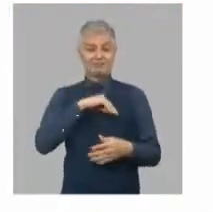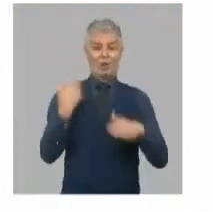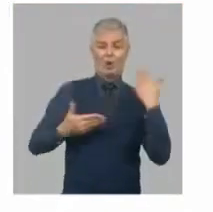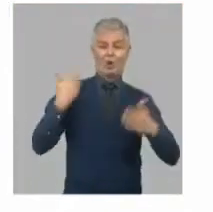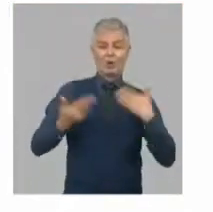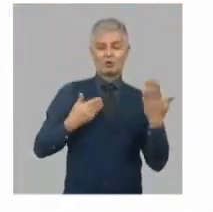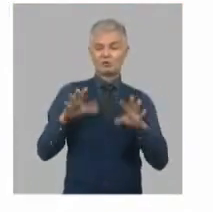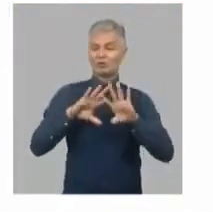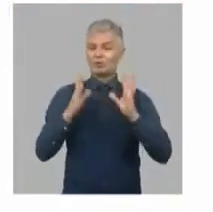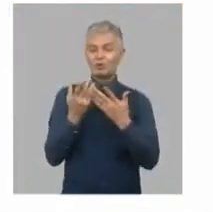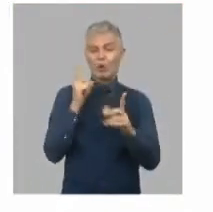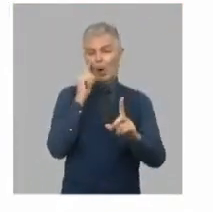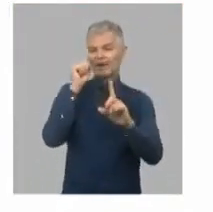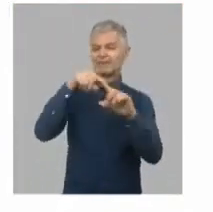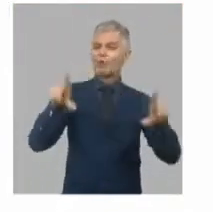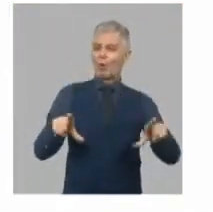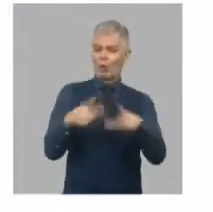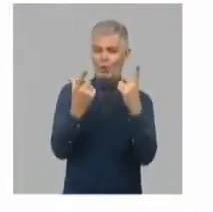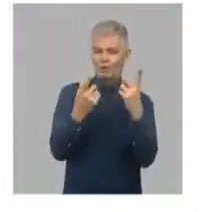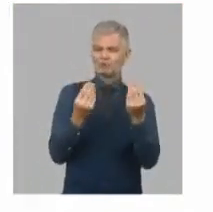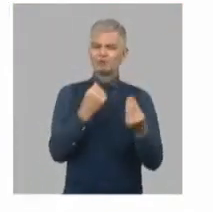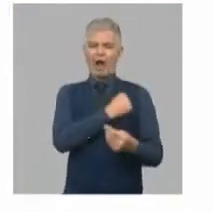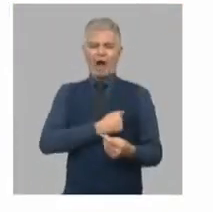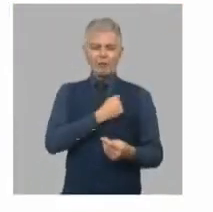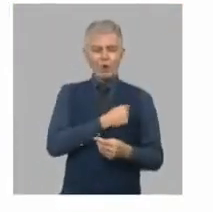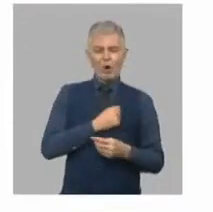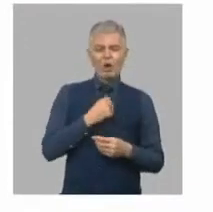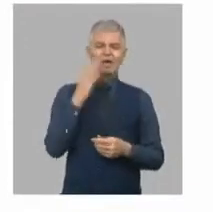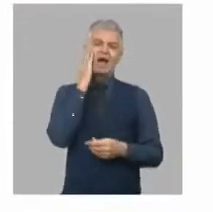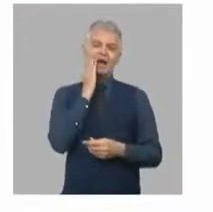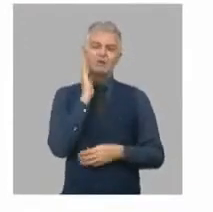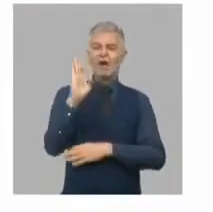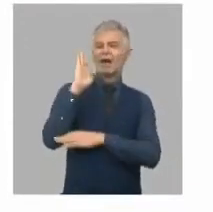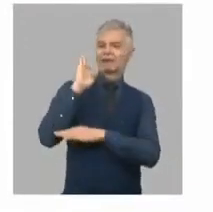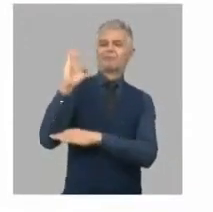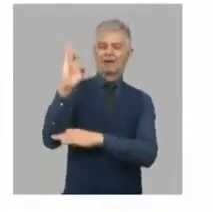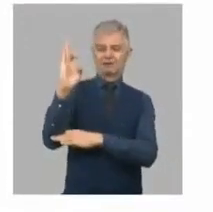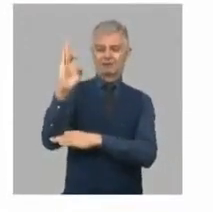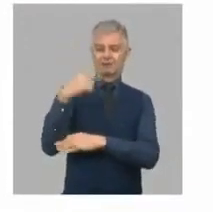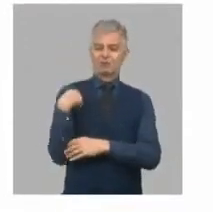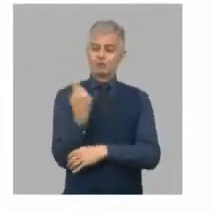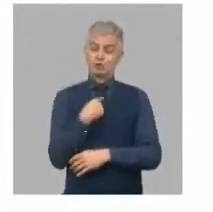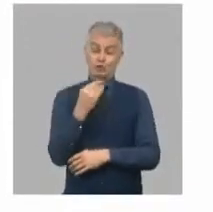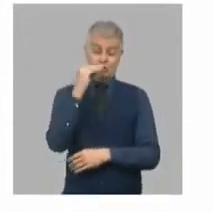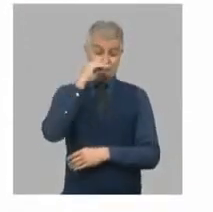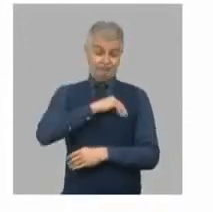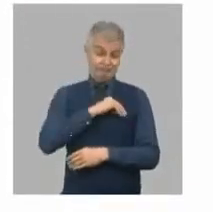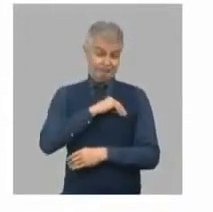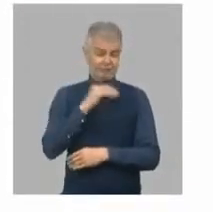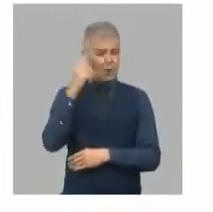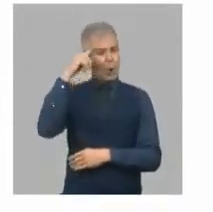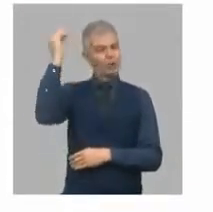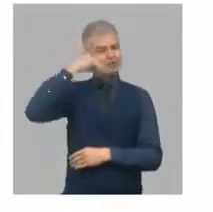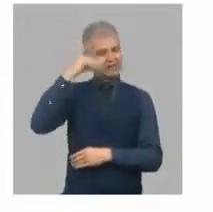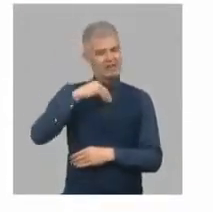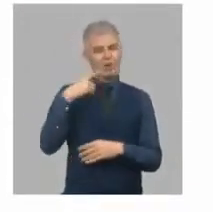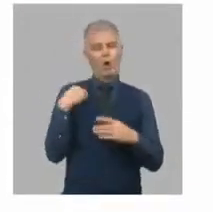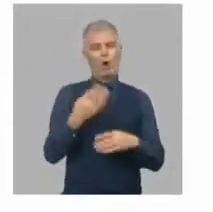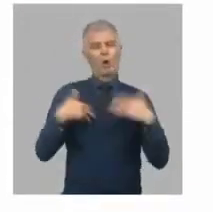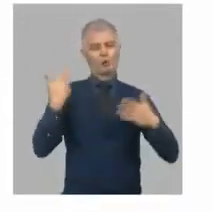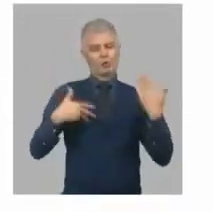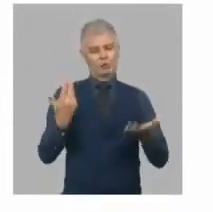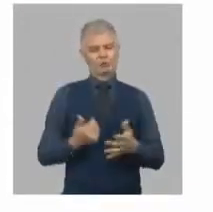cumplida. Mucho amor, mucho cariño, mucho respeto. Y estamos contentos y orgullosos. Llegaremos mucho.